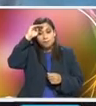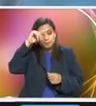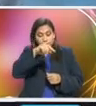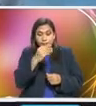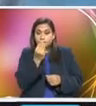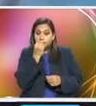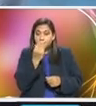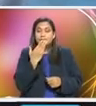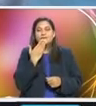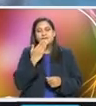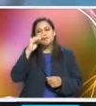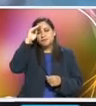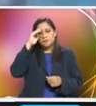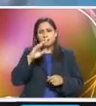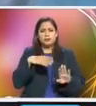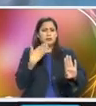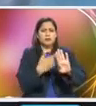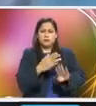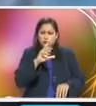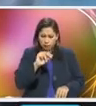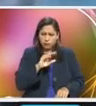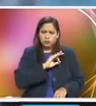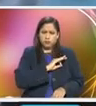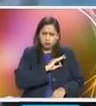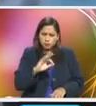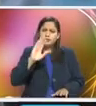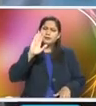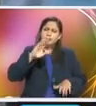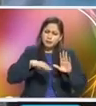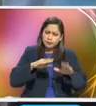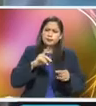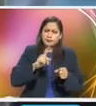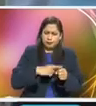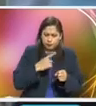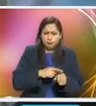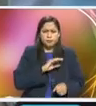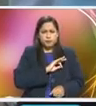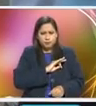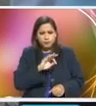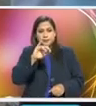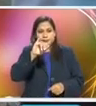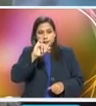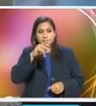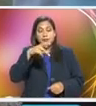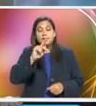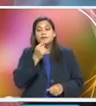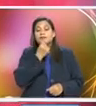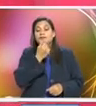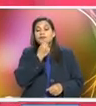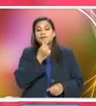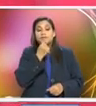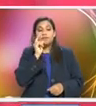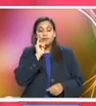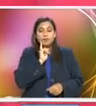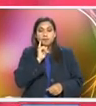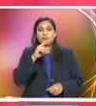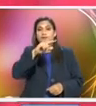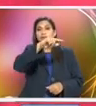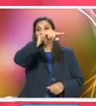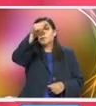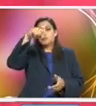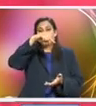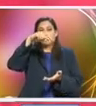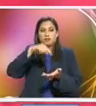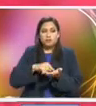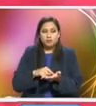son adecuados. No los satanizamos, los podemos incluir ocasionalmente los adultos en nuestras dietas, sí, pero las niñas y los niños de estas localidades no tienen